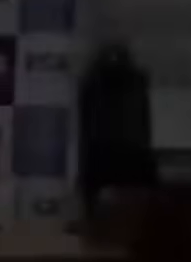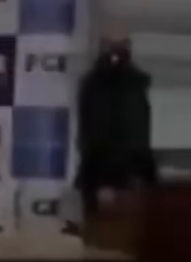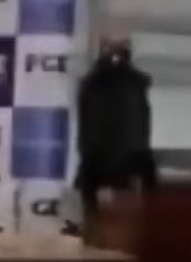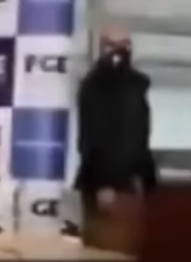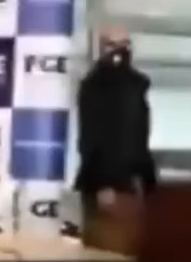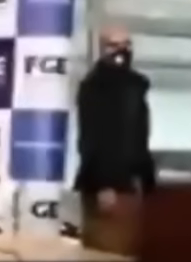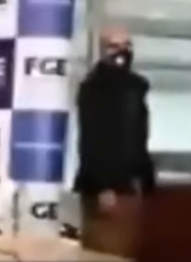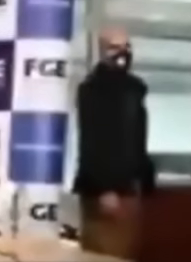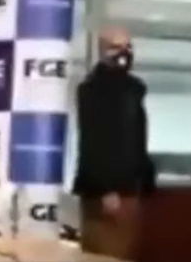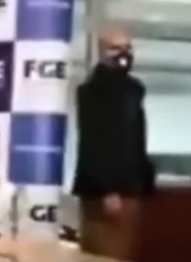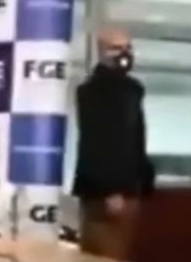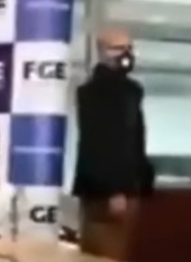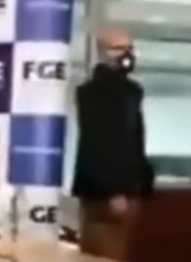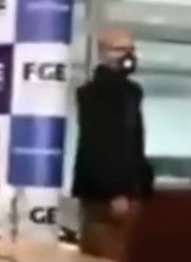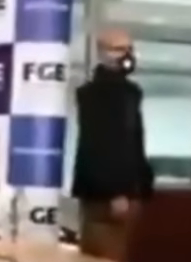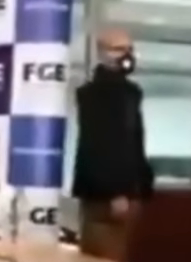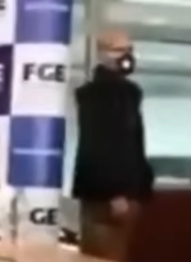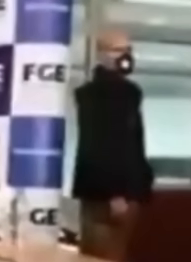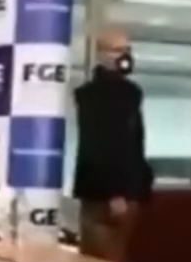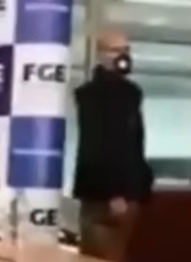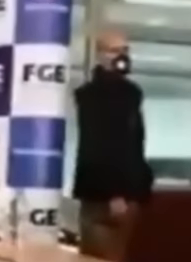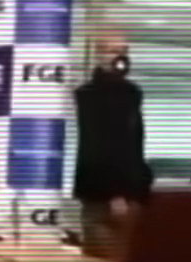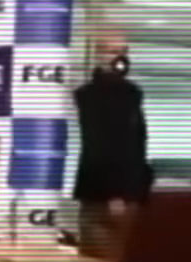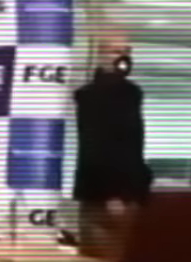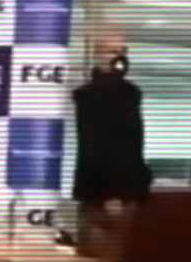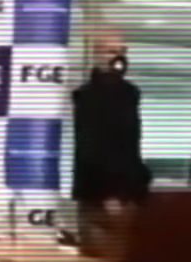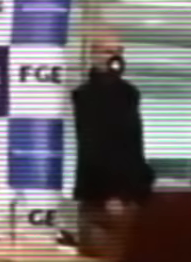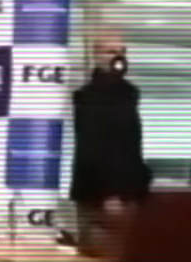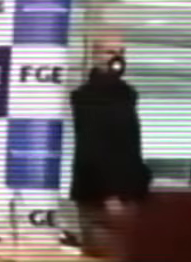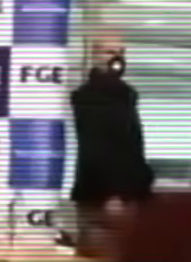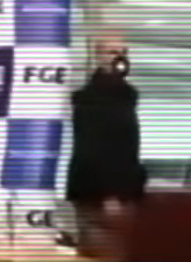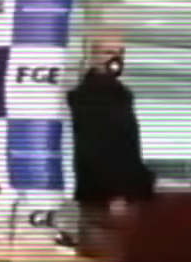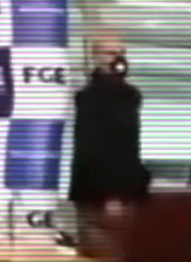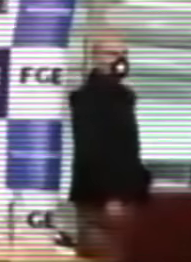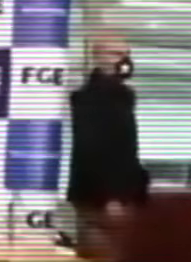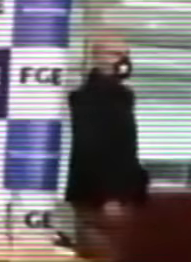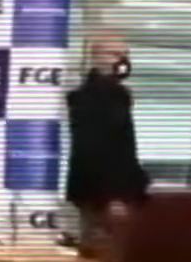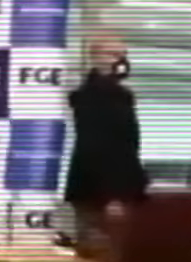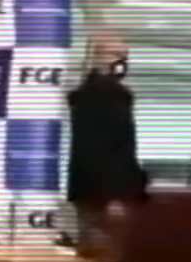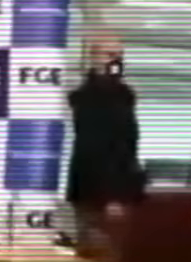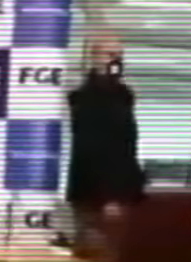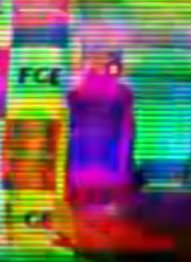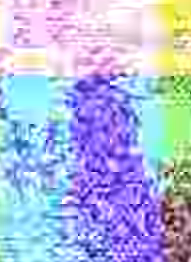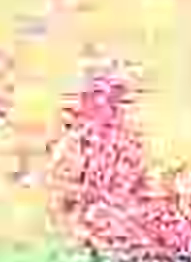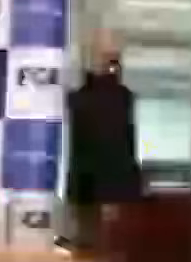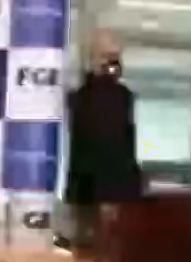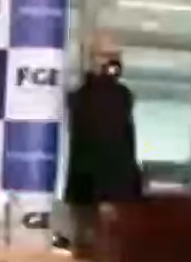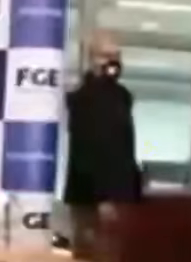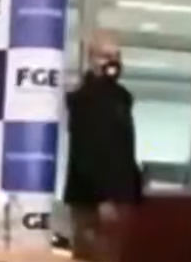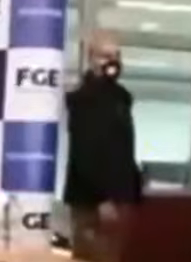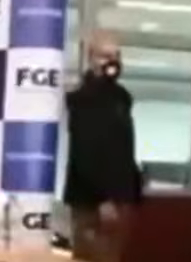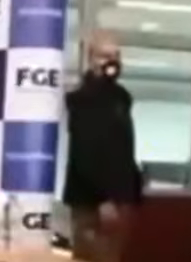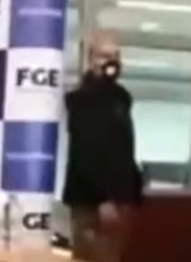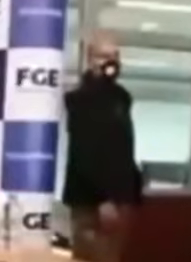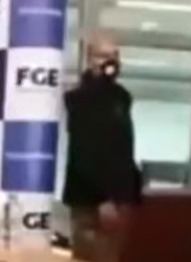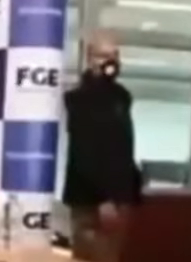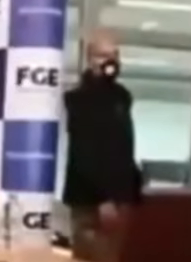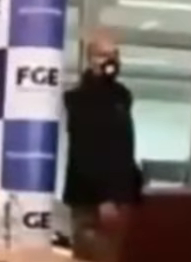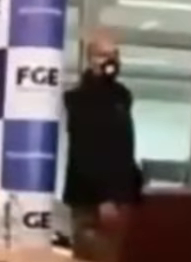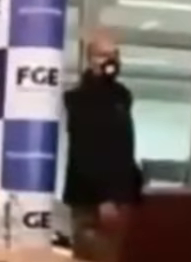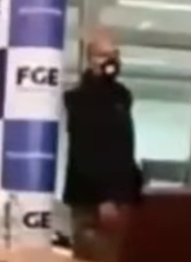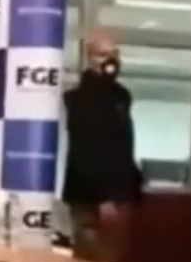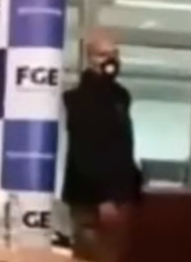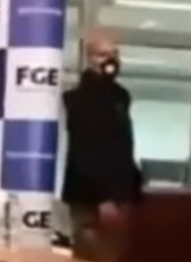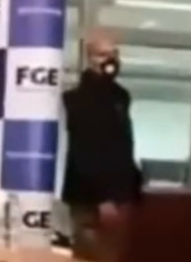psíquico. Entonces, los jueces han sentenciado como instigadores tanto al señor Rafael Correa Delgado como